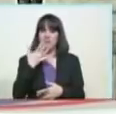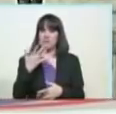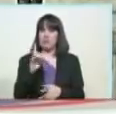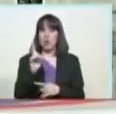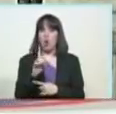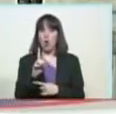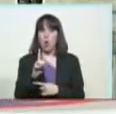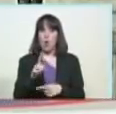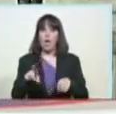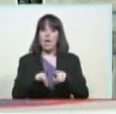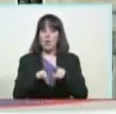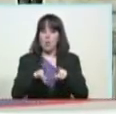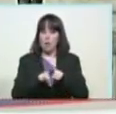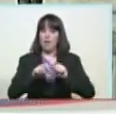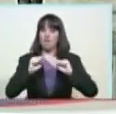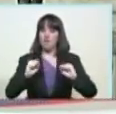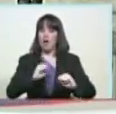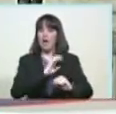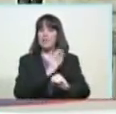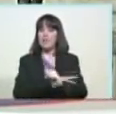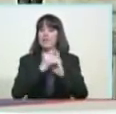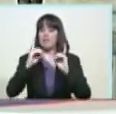misilístico pues